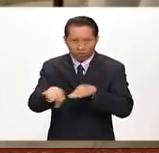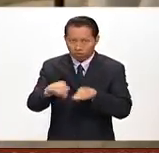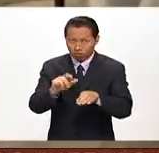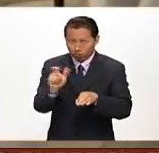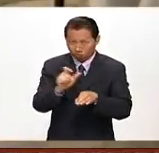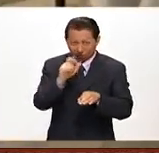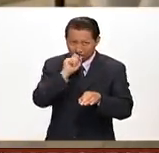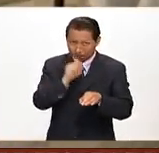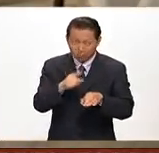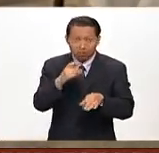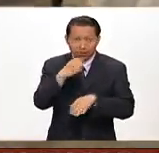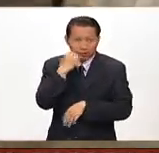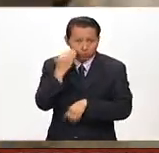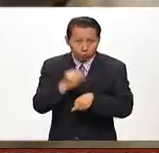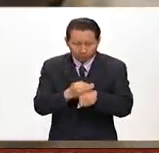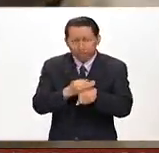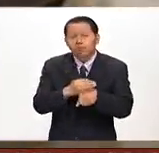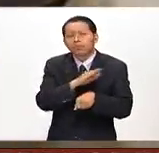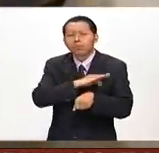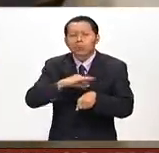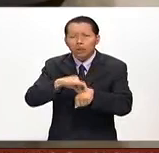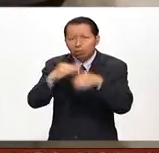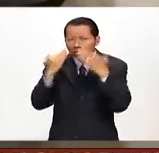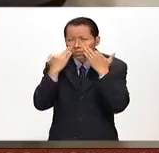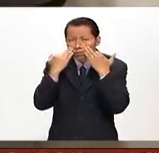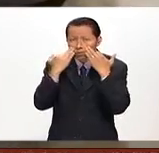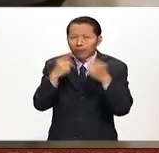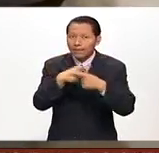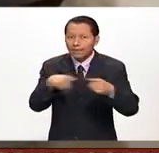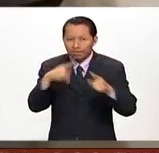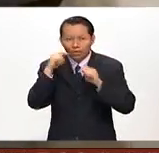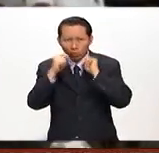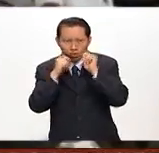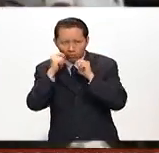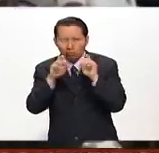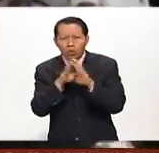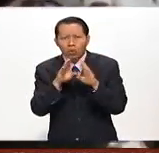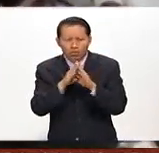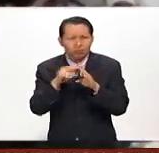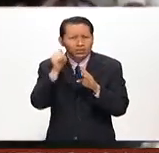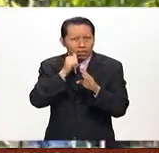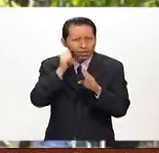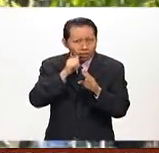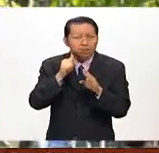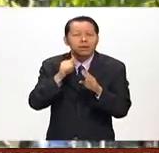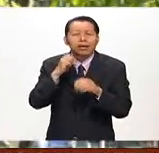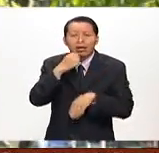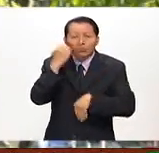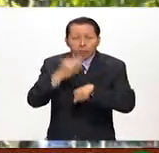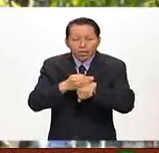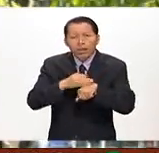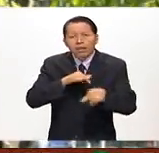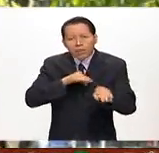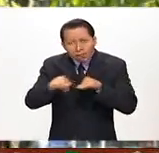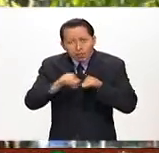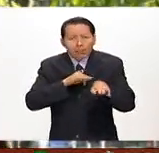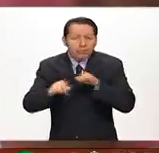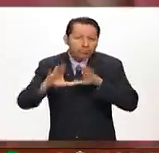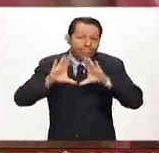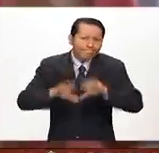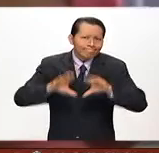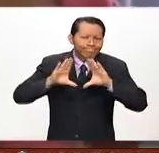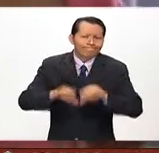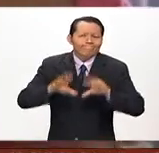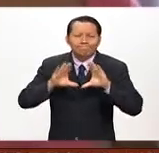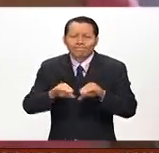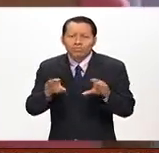en la escuela. Nos sucede lo mismo en turismo. Todo el tiempo trabajamos con los chicos para que ellos puedan